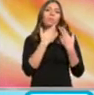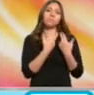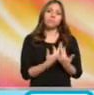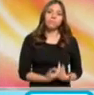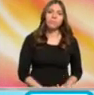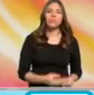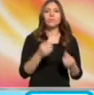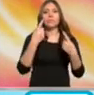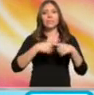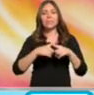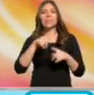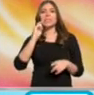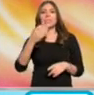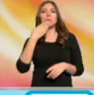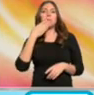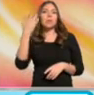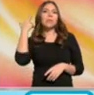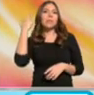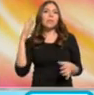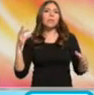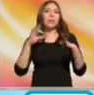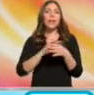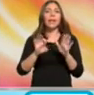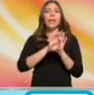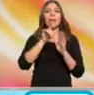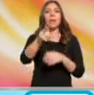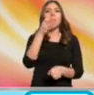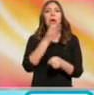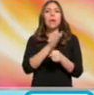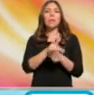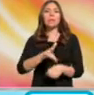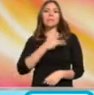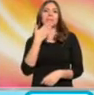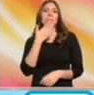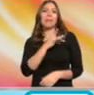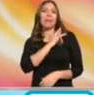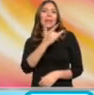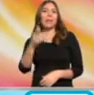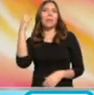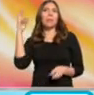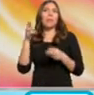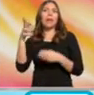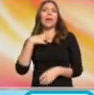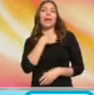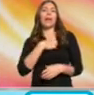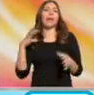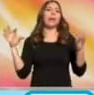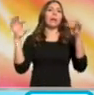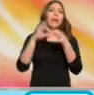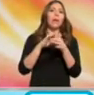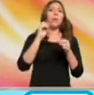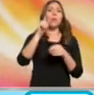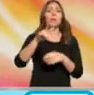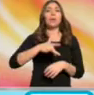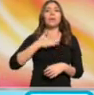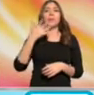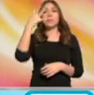Siempre vas a estar en una relación buena, regular, o estás pasando por un mal momento. Híjole, y te la ponen en ese momento, la piel se te pone